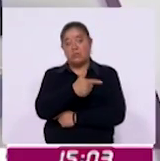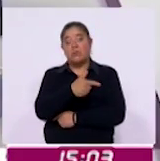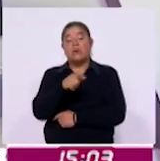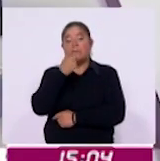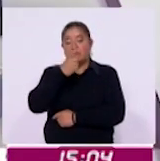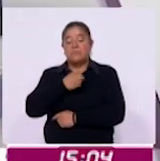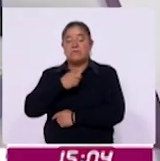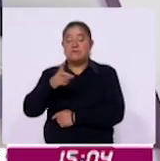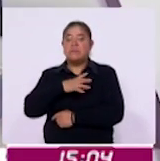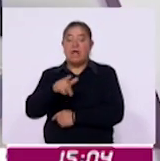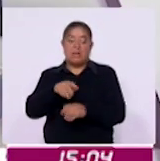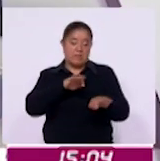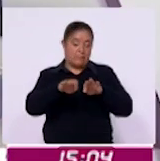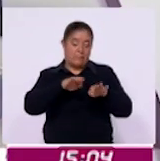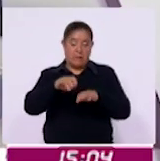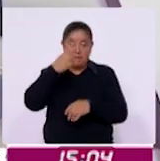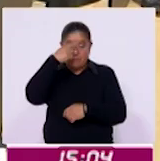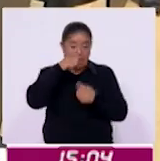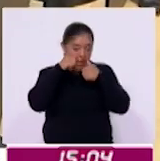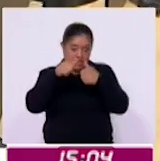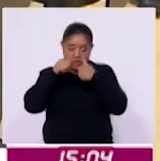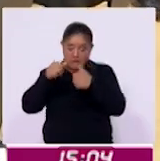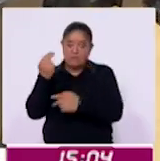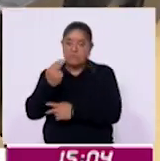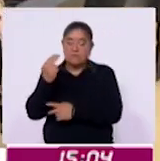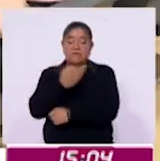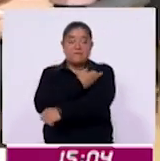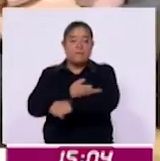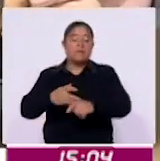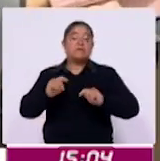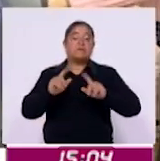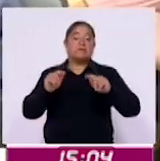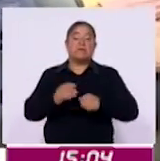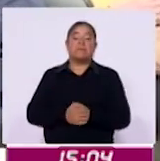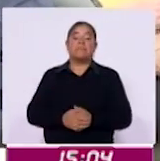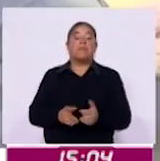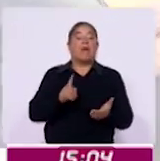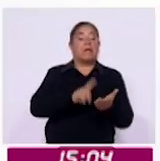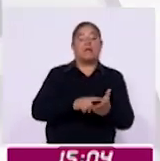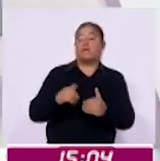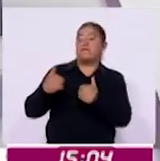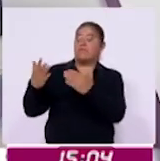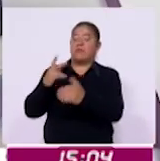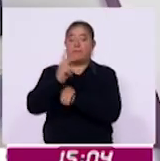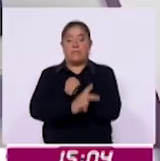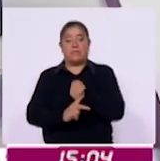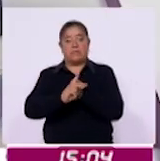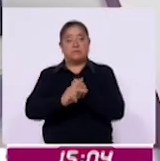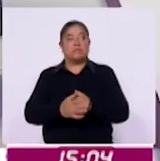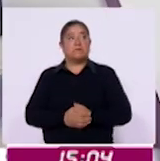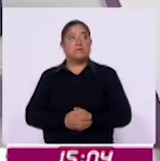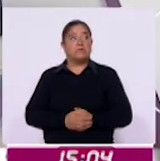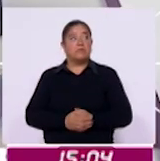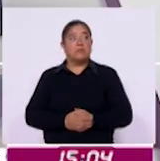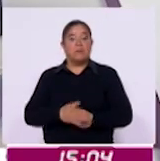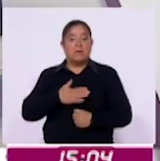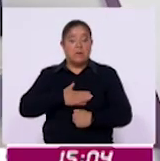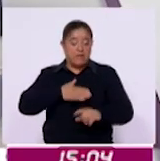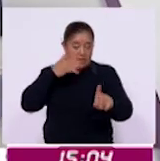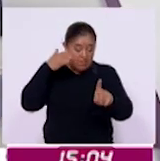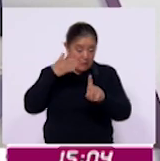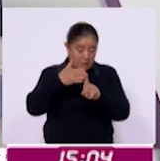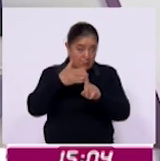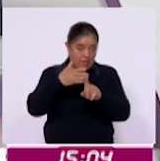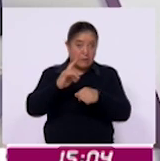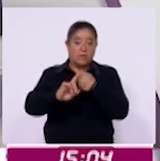que trabajan para atender las necesidades de las familias tlaxcaltecas dentro y fuera del país. Nos hemos enfocado en las